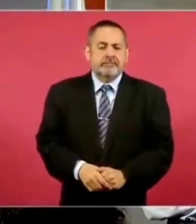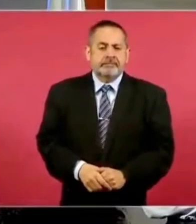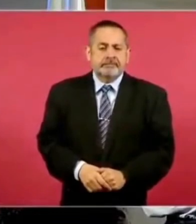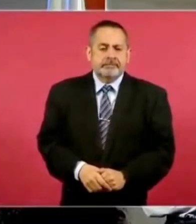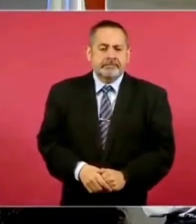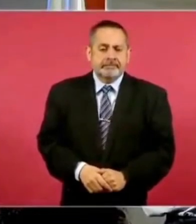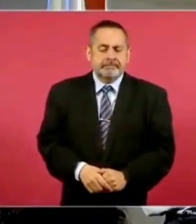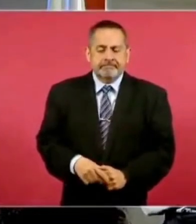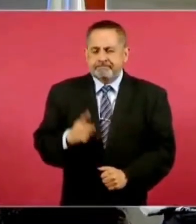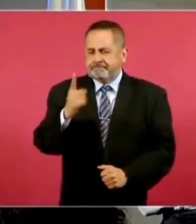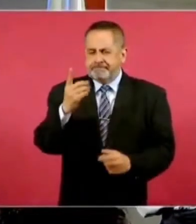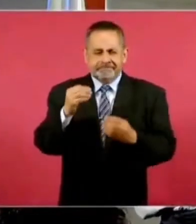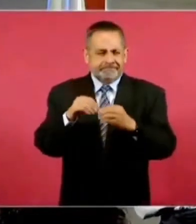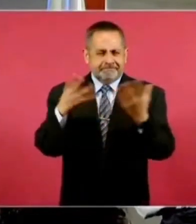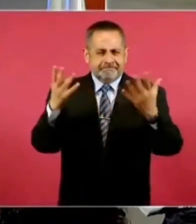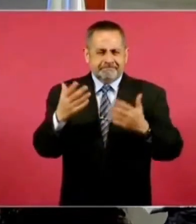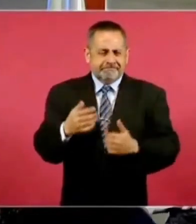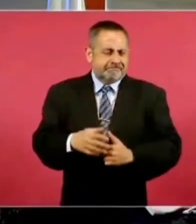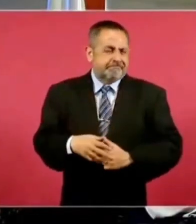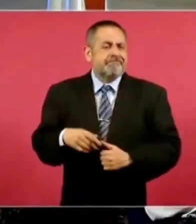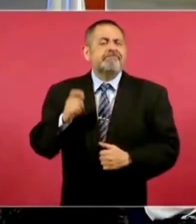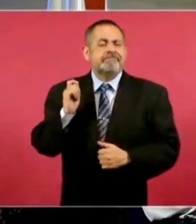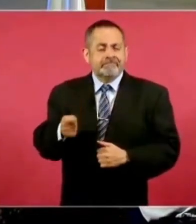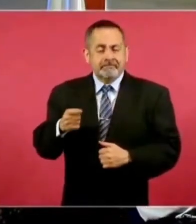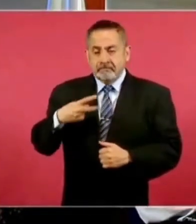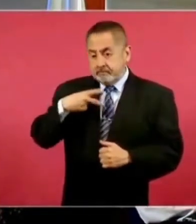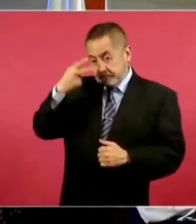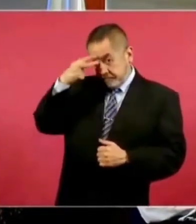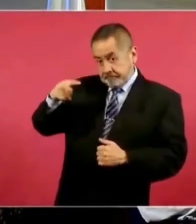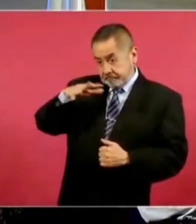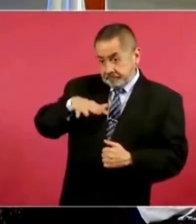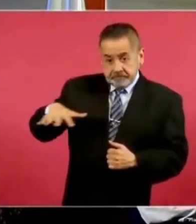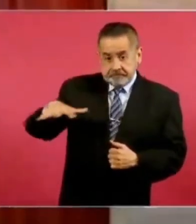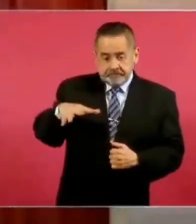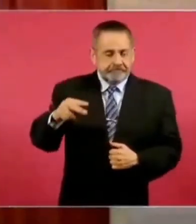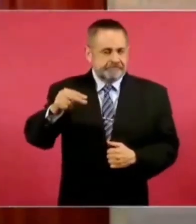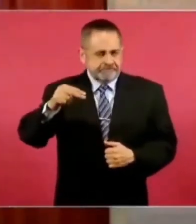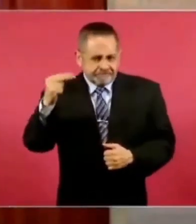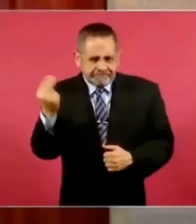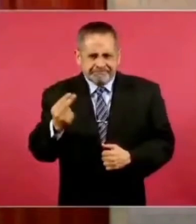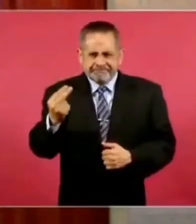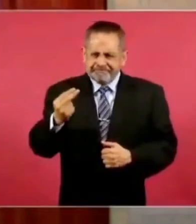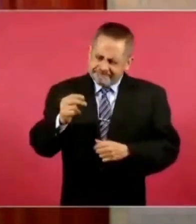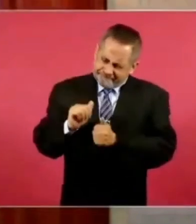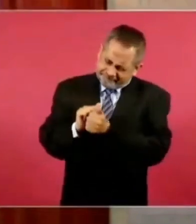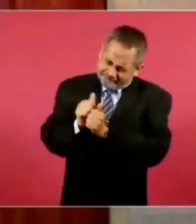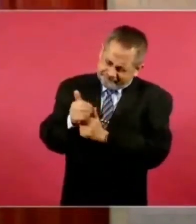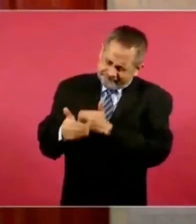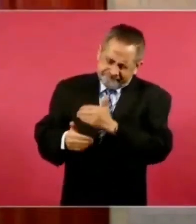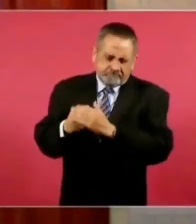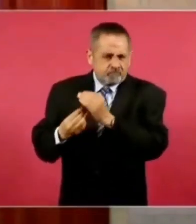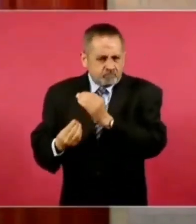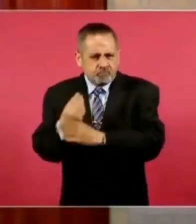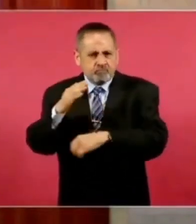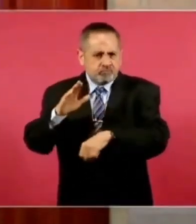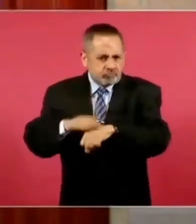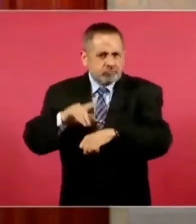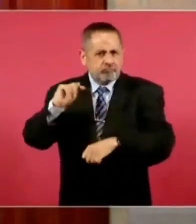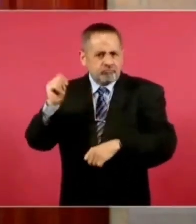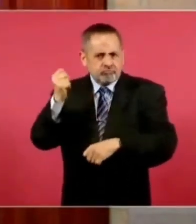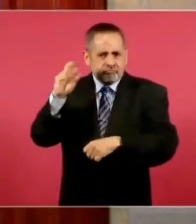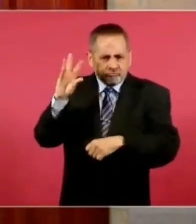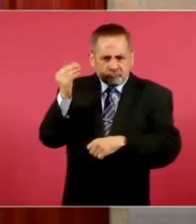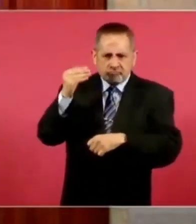Una cosa obvia es que México requiere de varios años de evolución tecnológica y